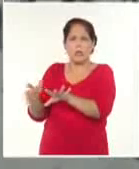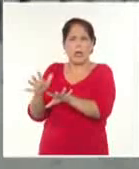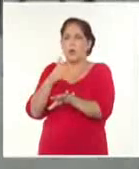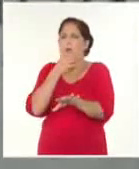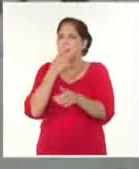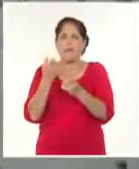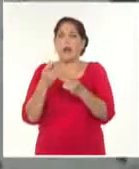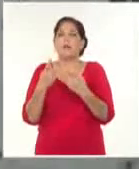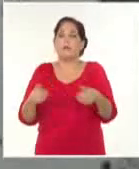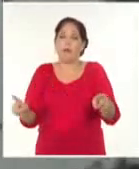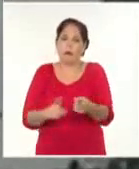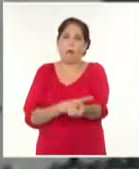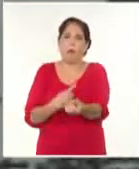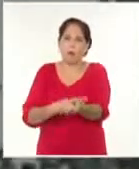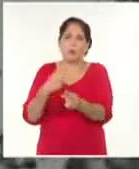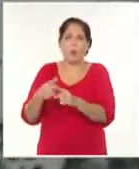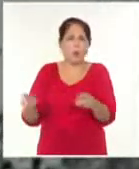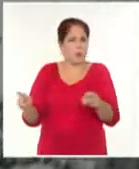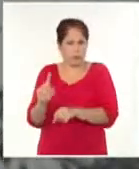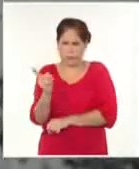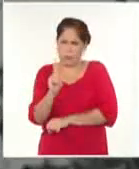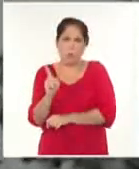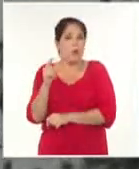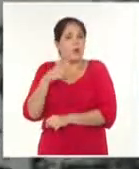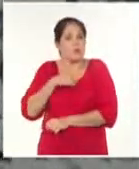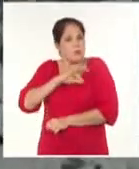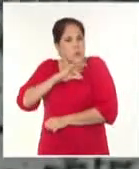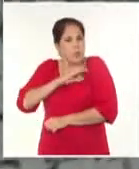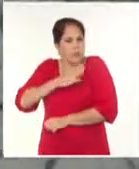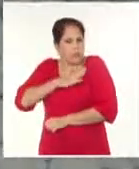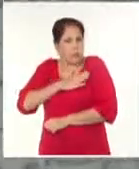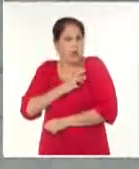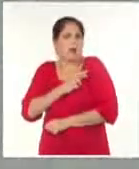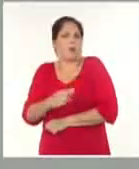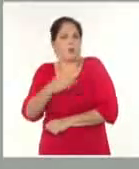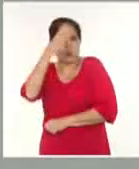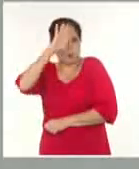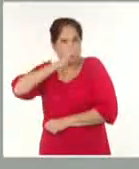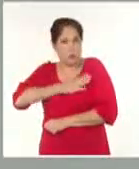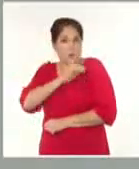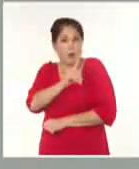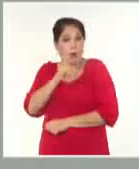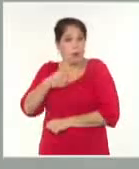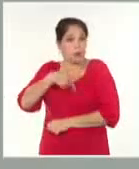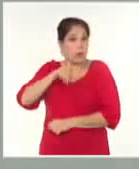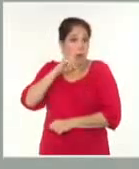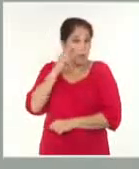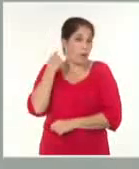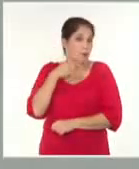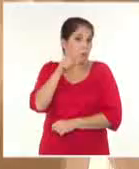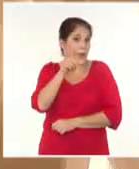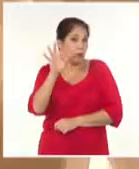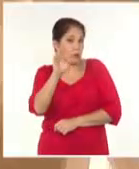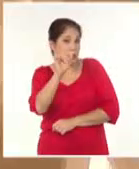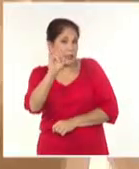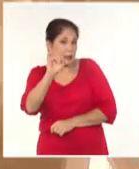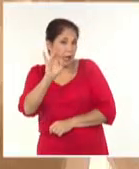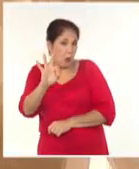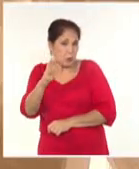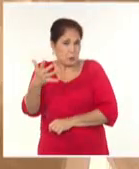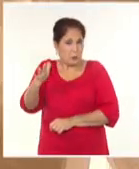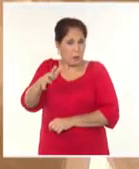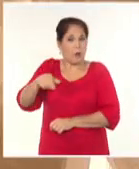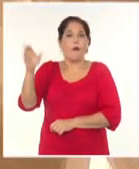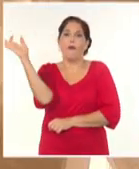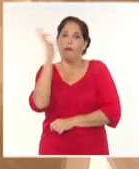perfiles sacros donde se enaltecieran sentimientos patrios. Y justo un 11 de junio de 1868, en la